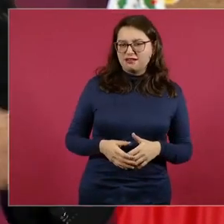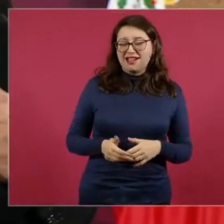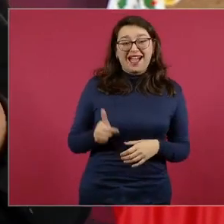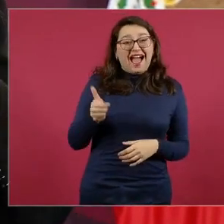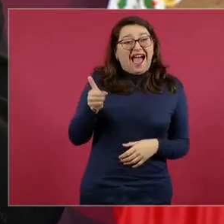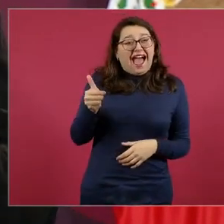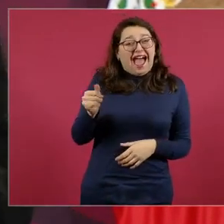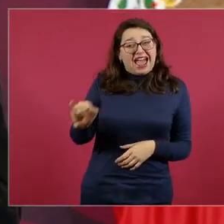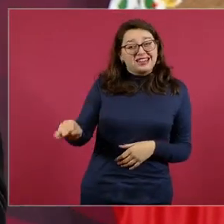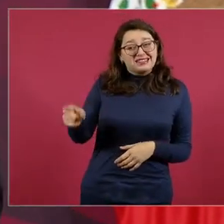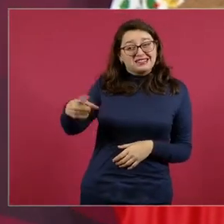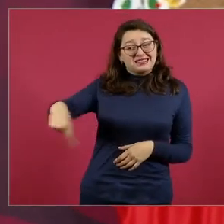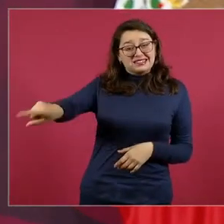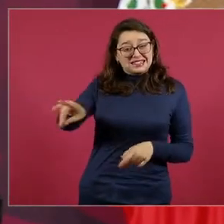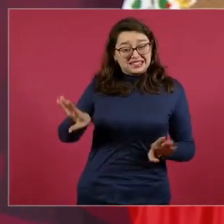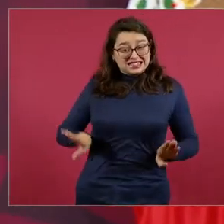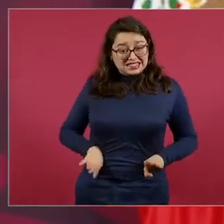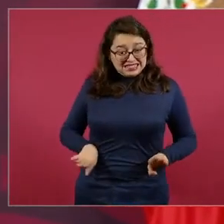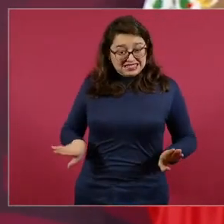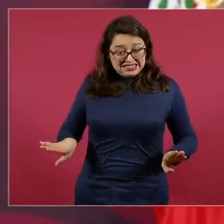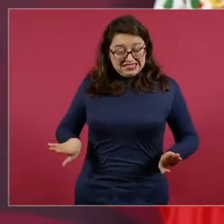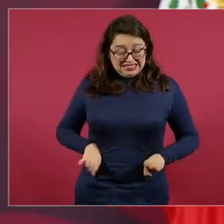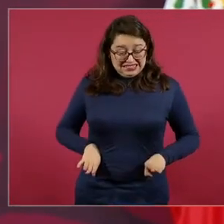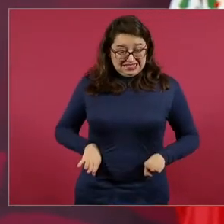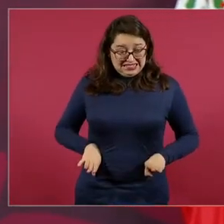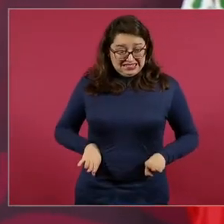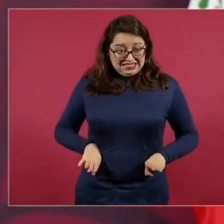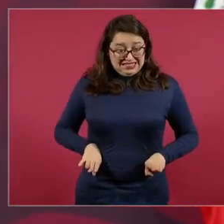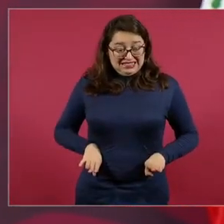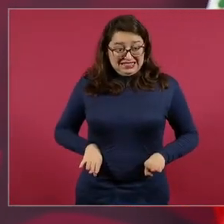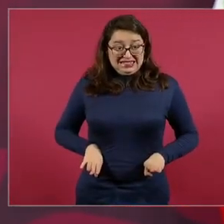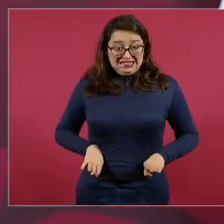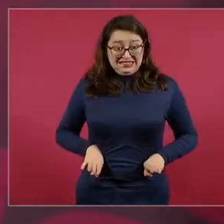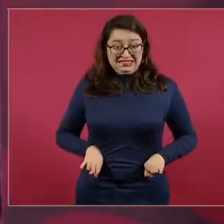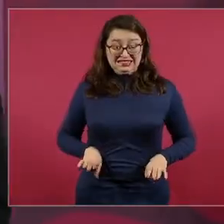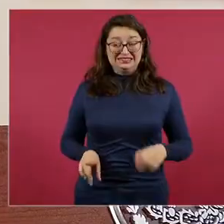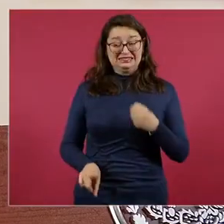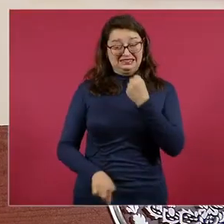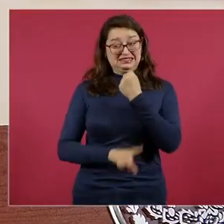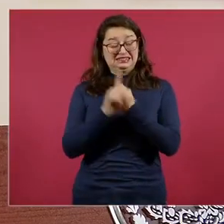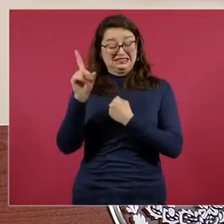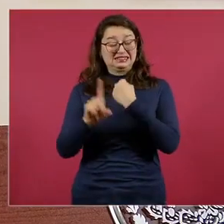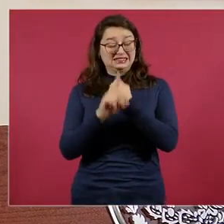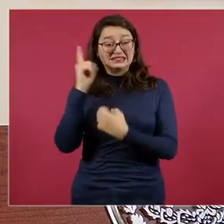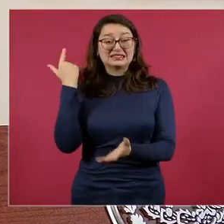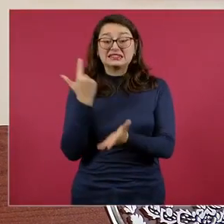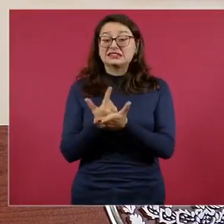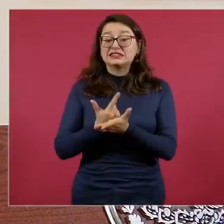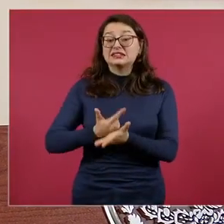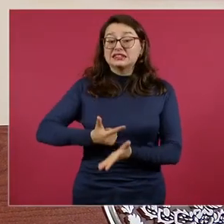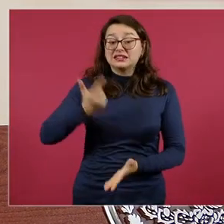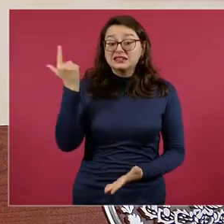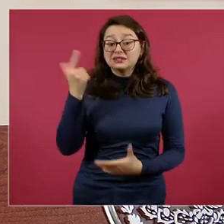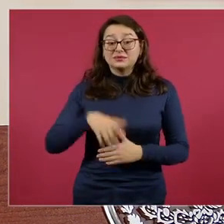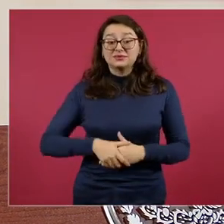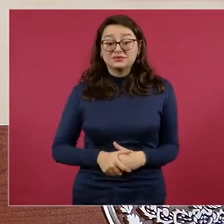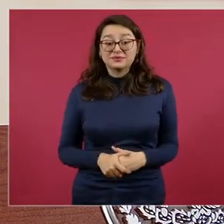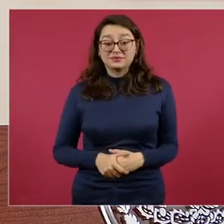Por eso tienen problemas también muy graves.